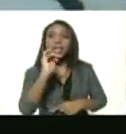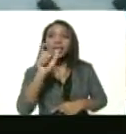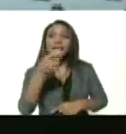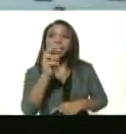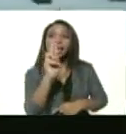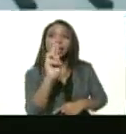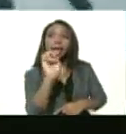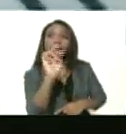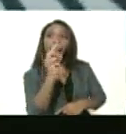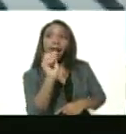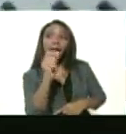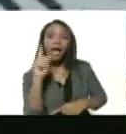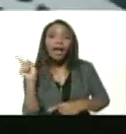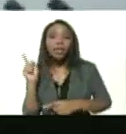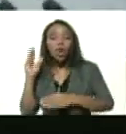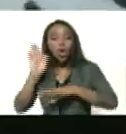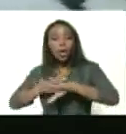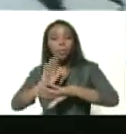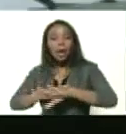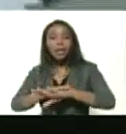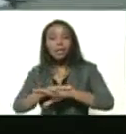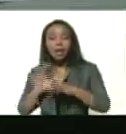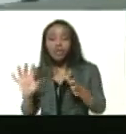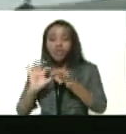que une un hilo de la madeja